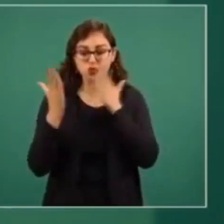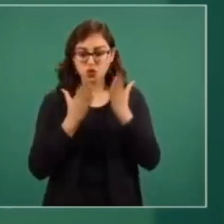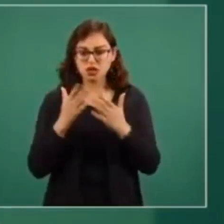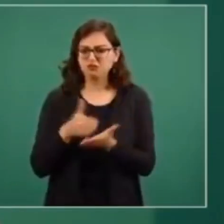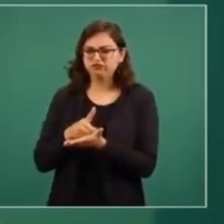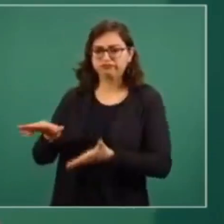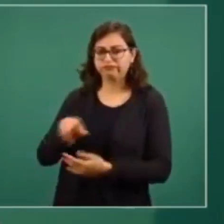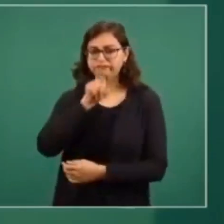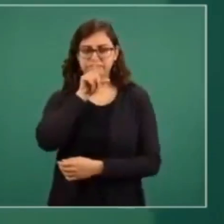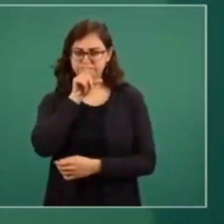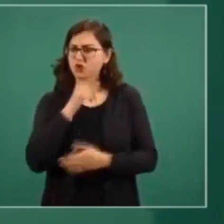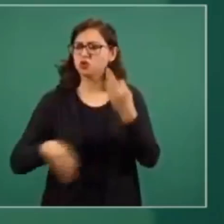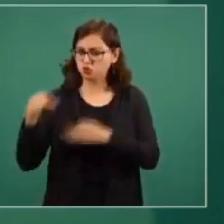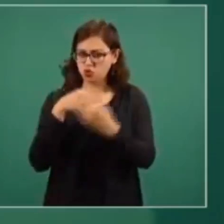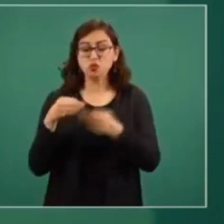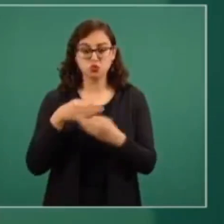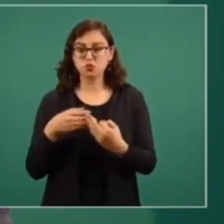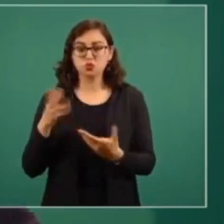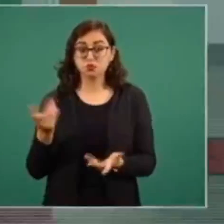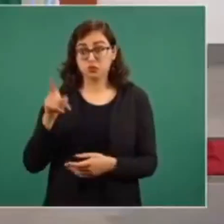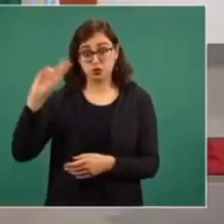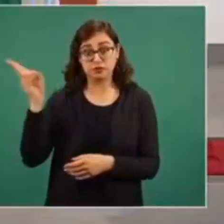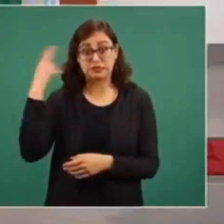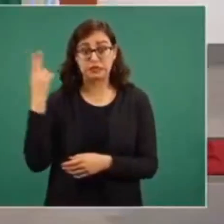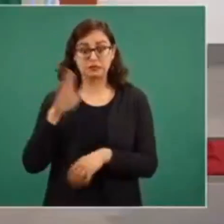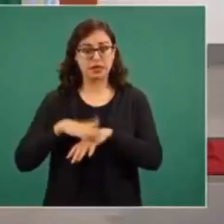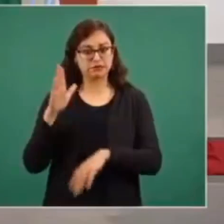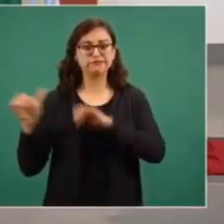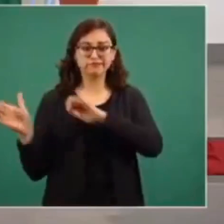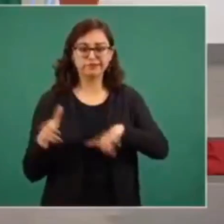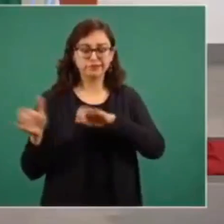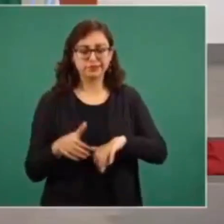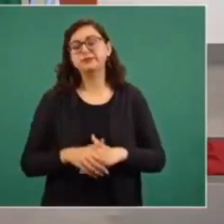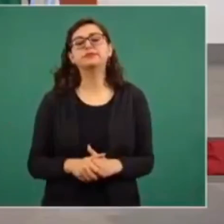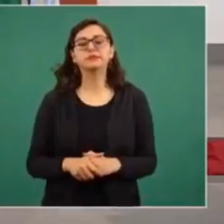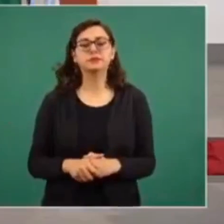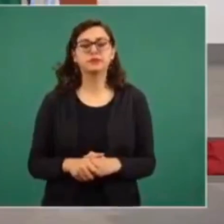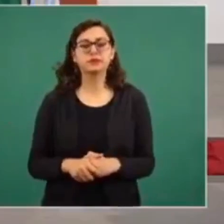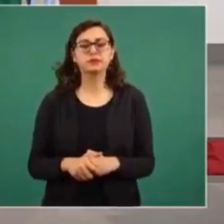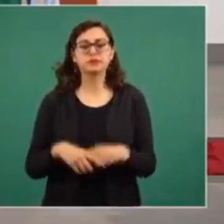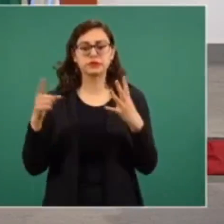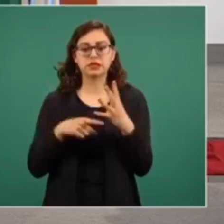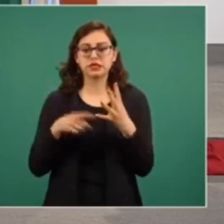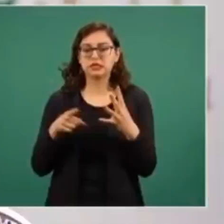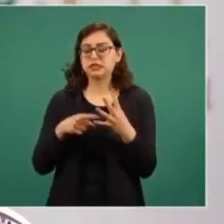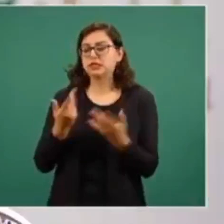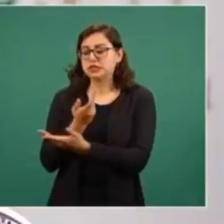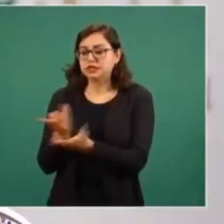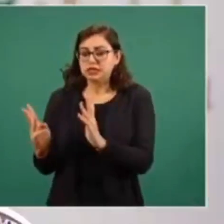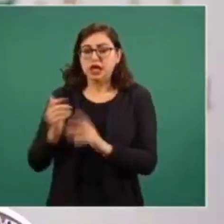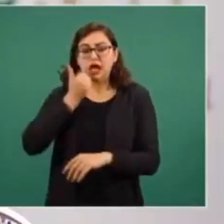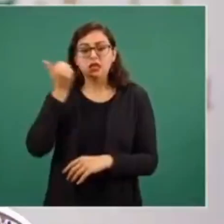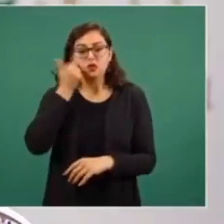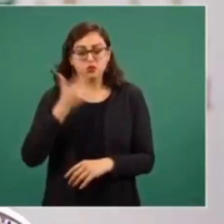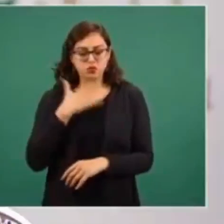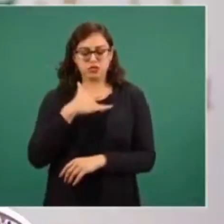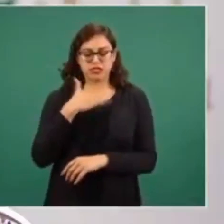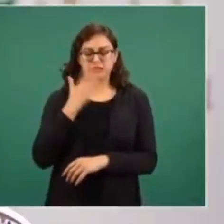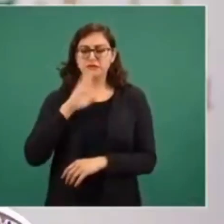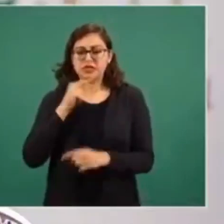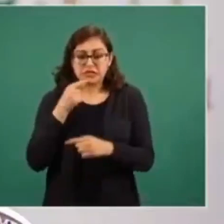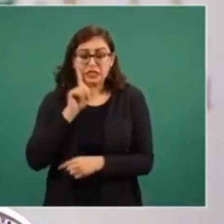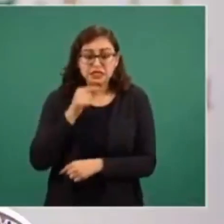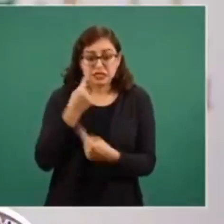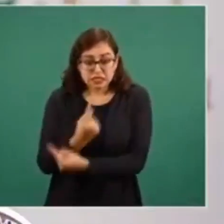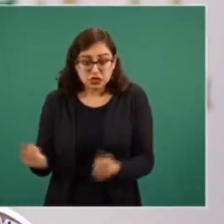más alumnas y alumnos que quieren estudiar educación superior lo hagan. El tema de la atención socioemocional, y este es generalizado, no es solamente a niñas